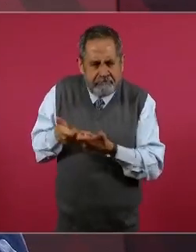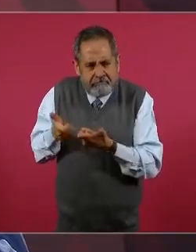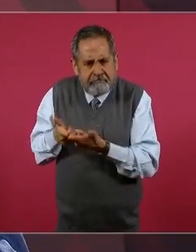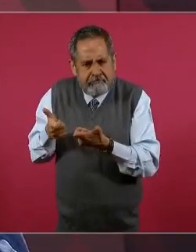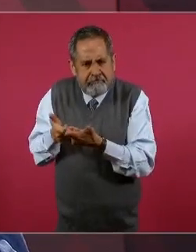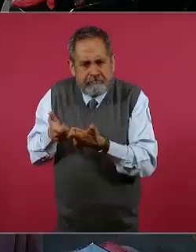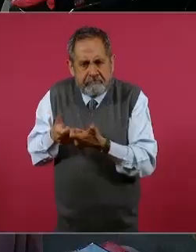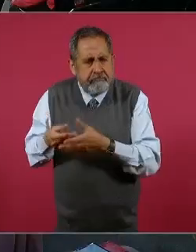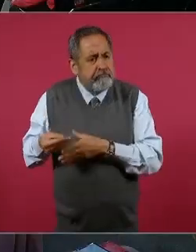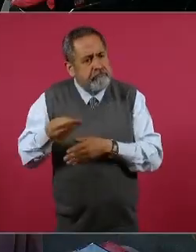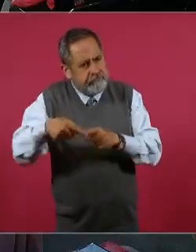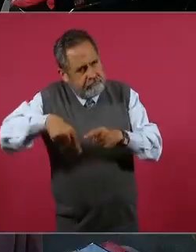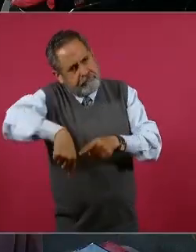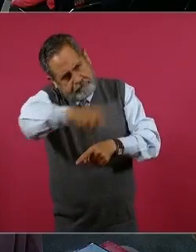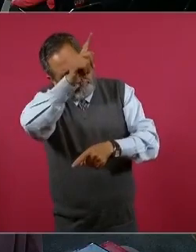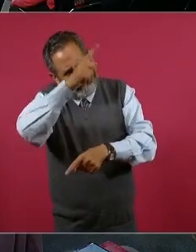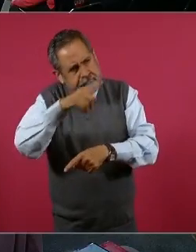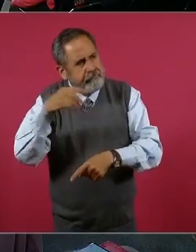todos.